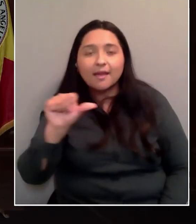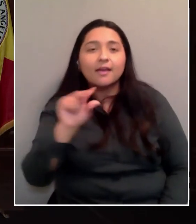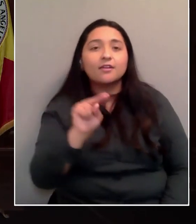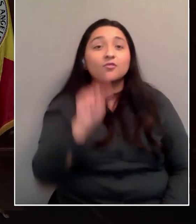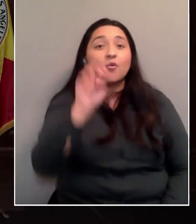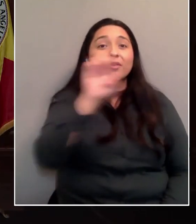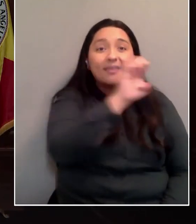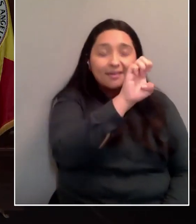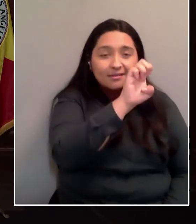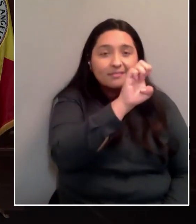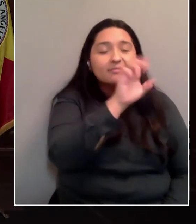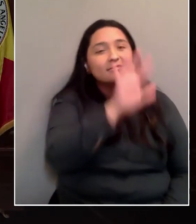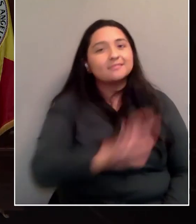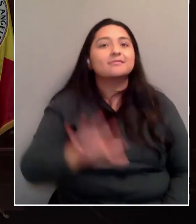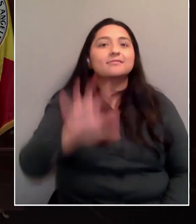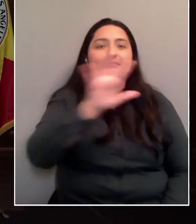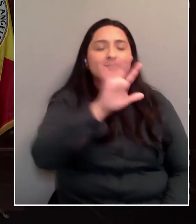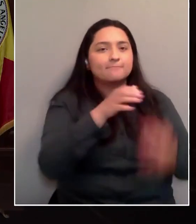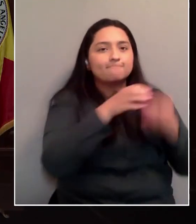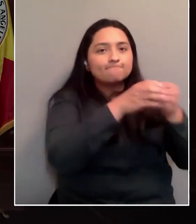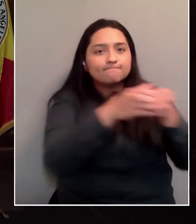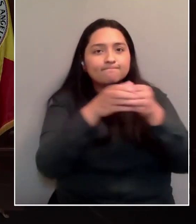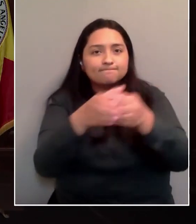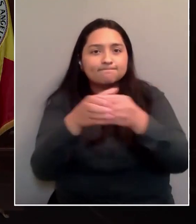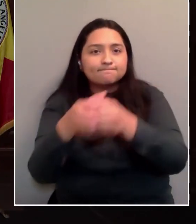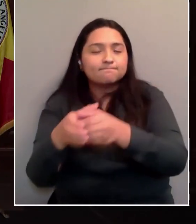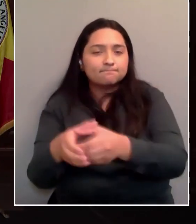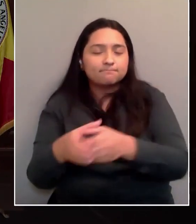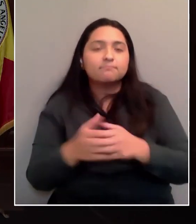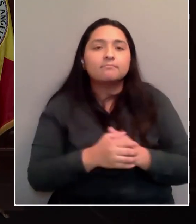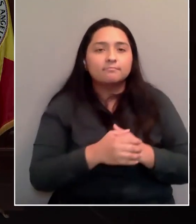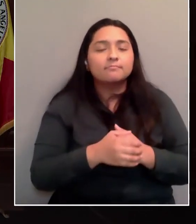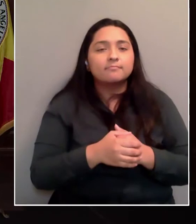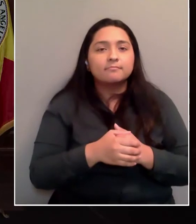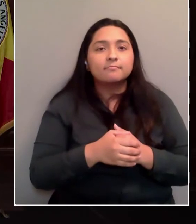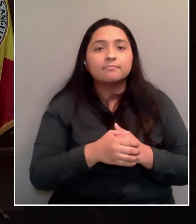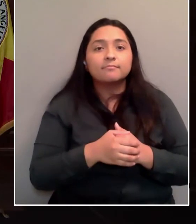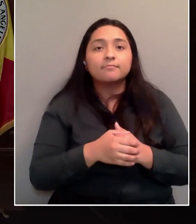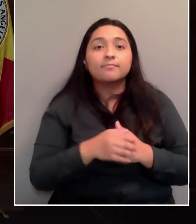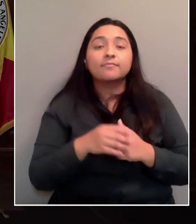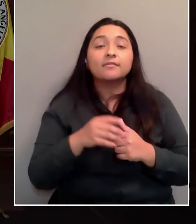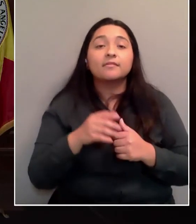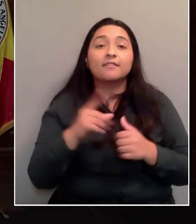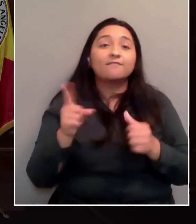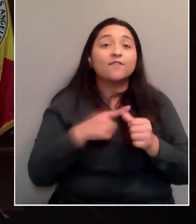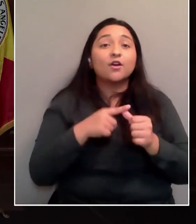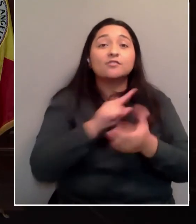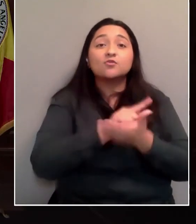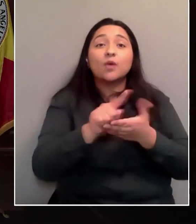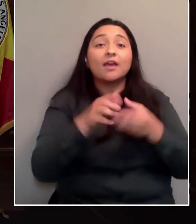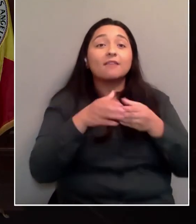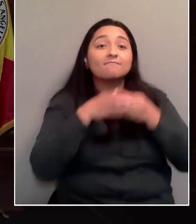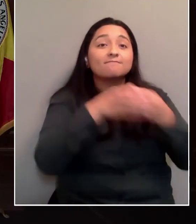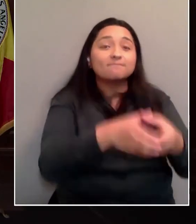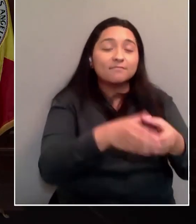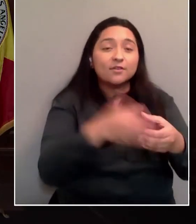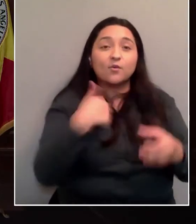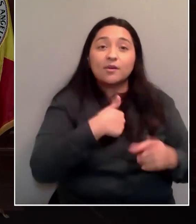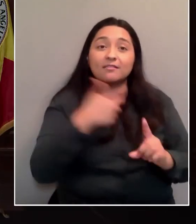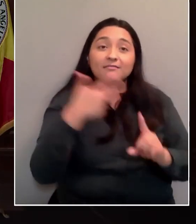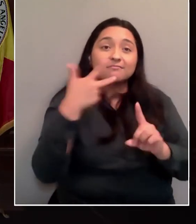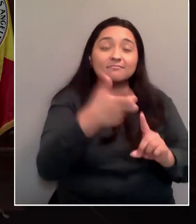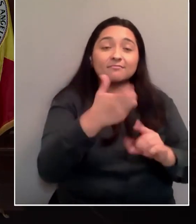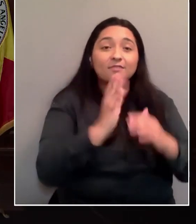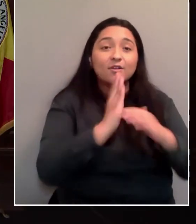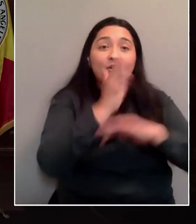próximas semanas. En la primera semana, administramos más de 1,300 vacunas en el distrito